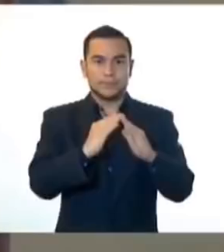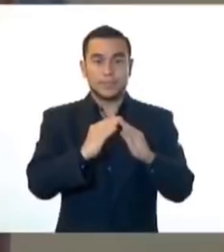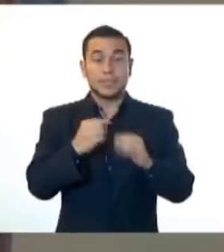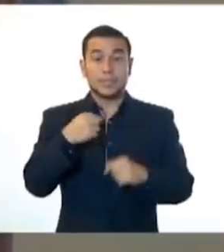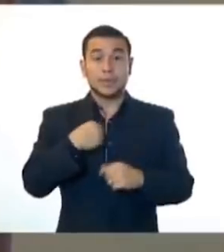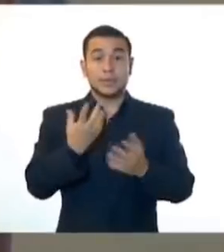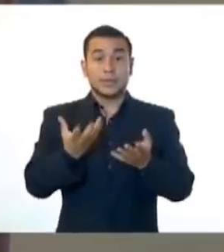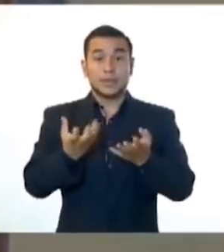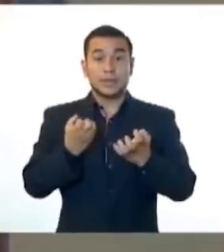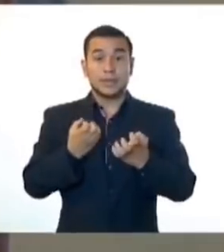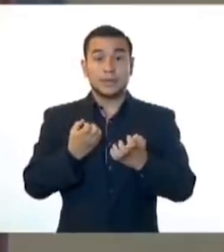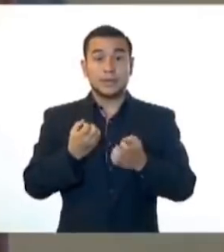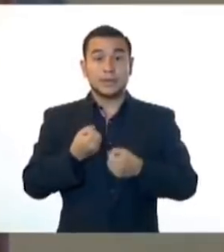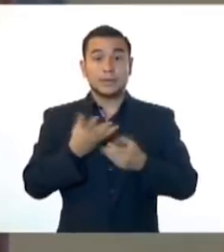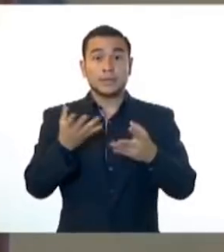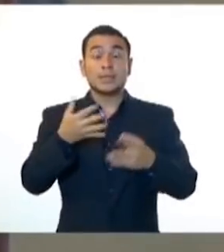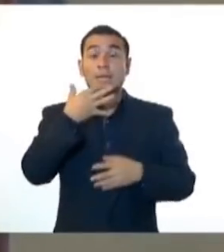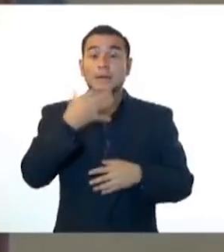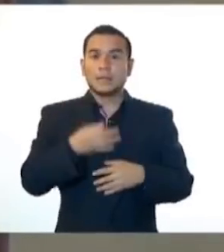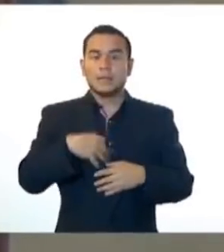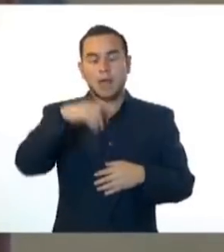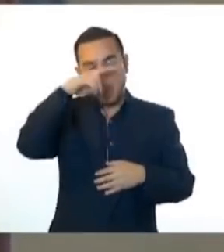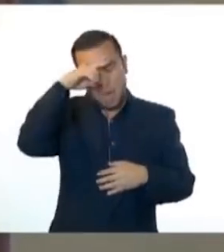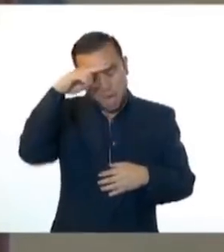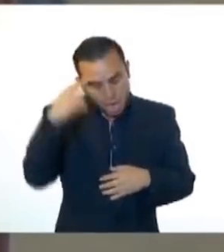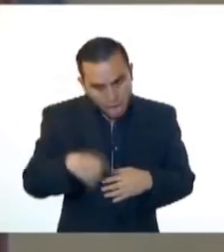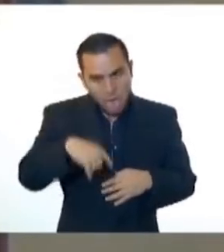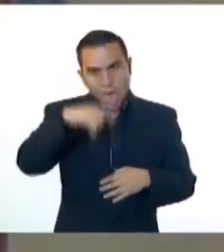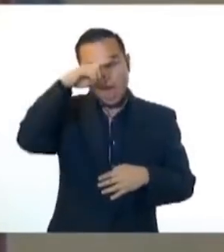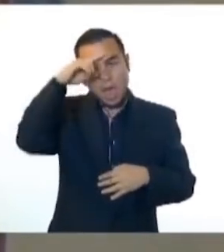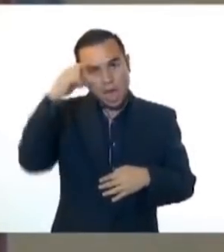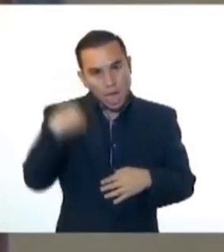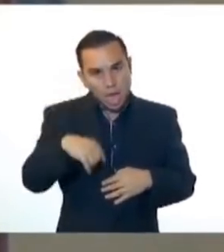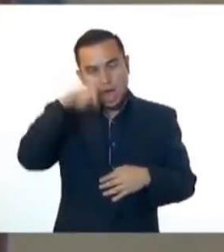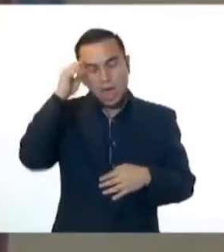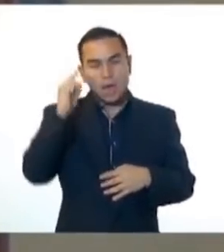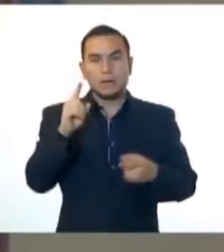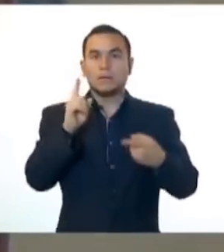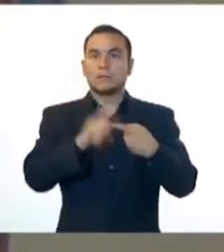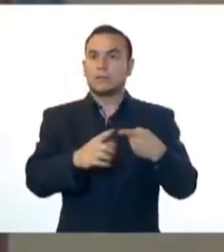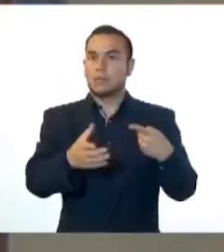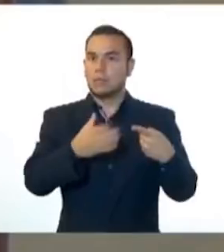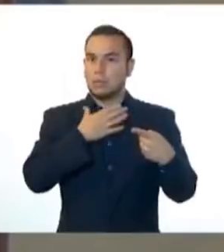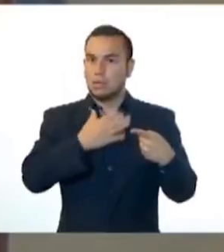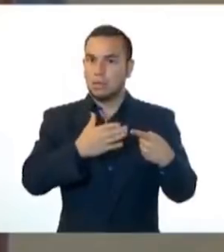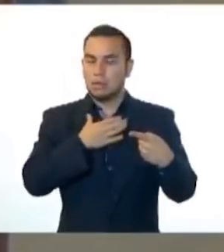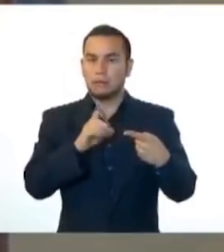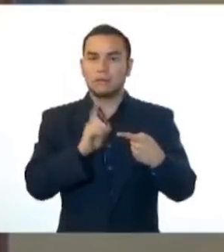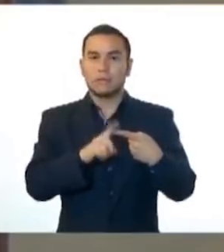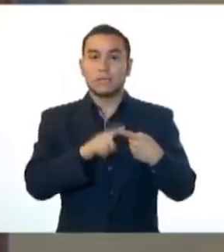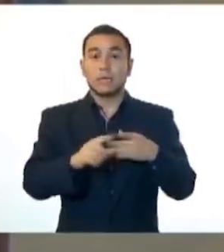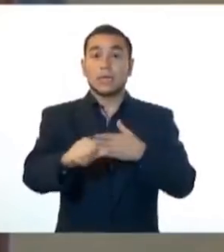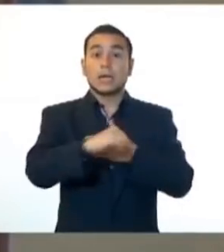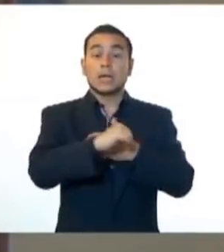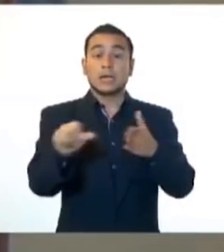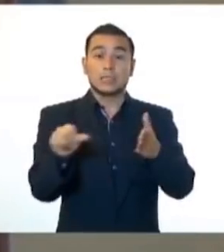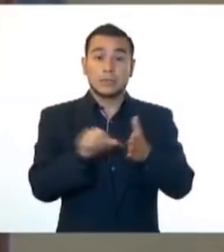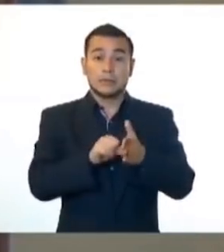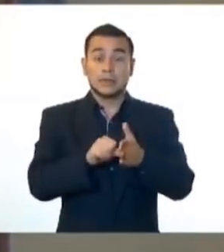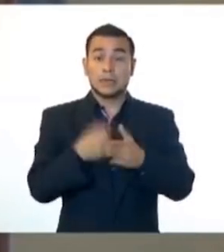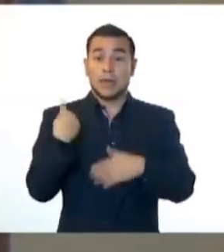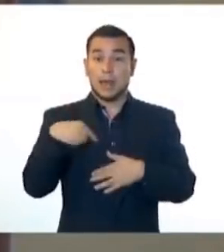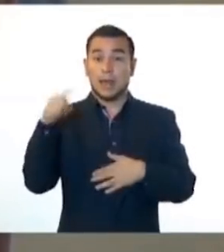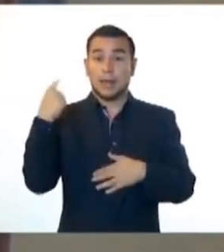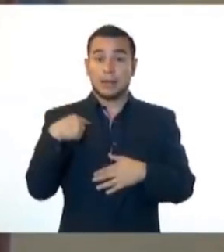Quiero decirles que esto ha sido una labor titánica del gobierno, titánica en dos vías. La primera es porque la Asamblea Legislativa apenas